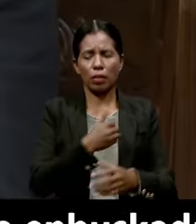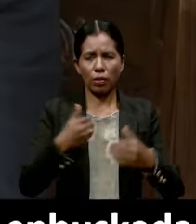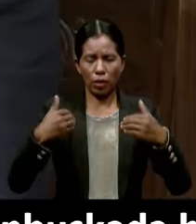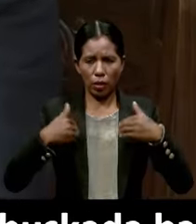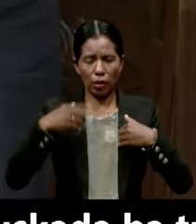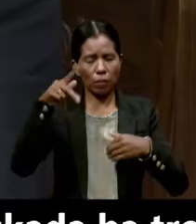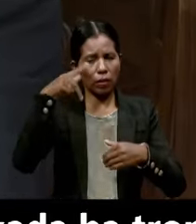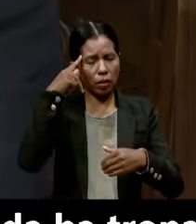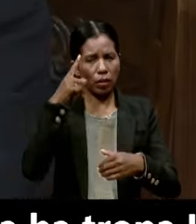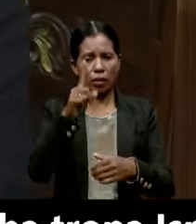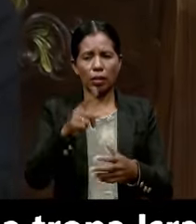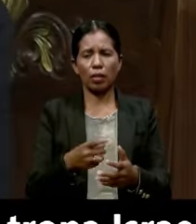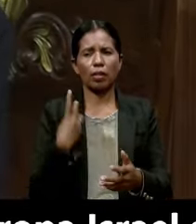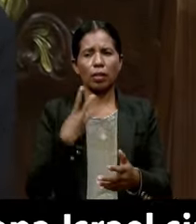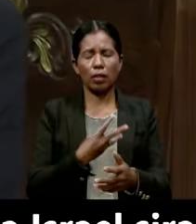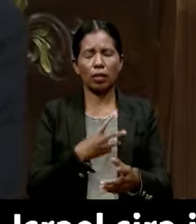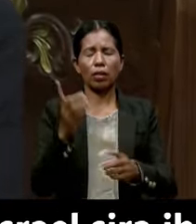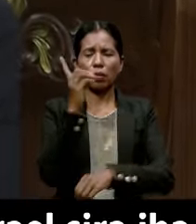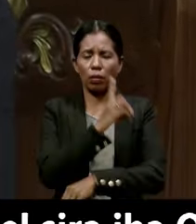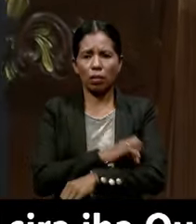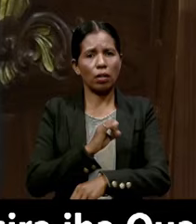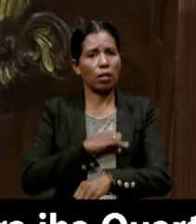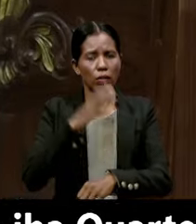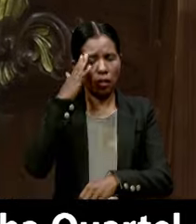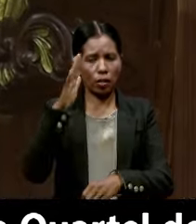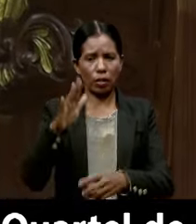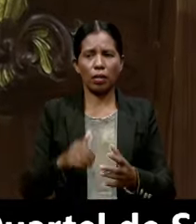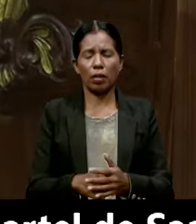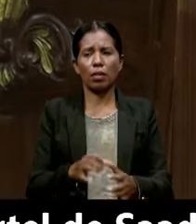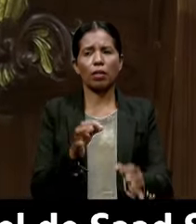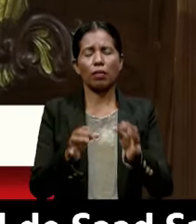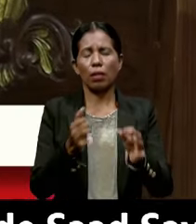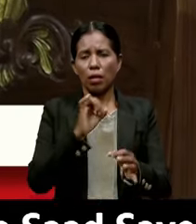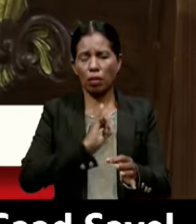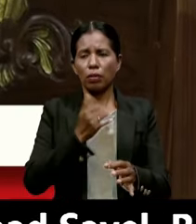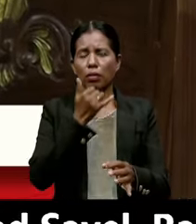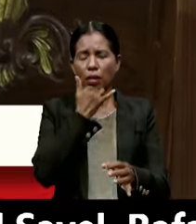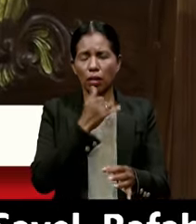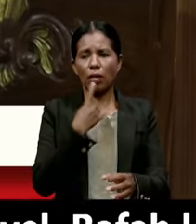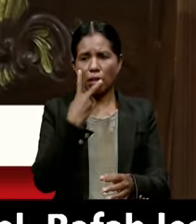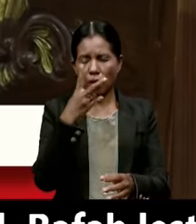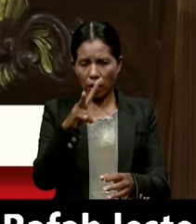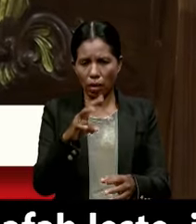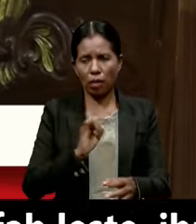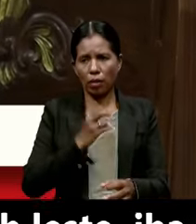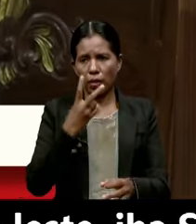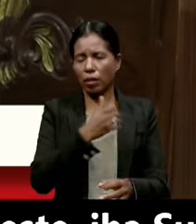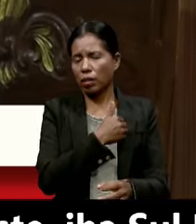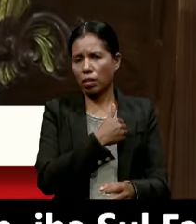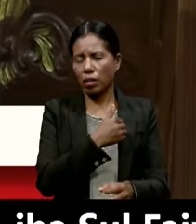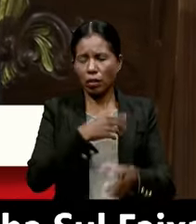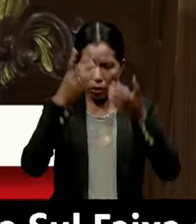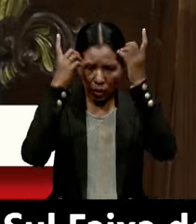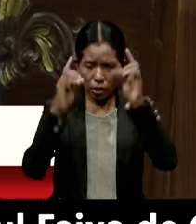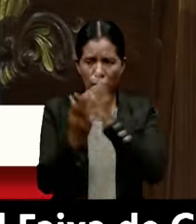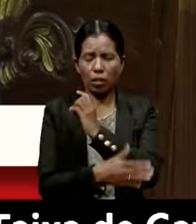to privada bahan? Ita tohin loro ne haul haten, se governo haul salakare kurijau, Ahora yo soy un edit. Y te será obligado el país